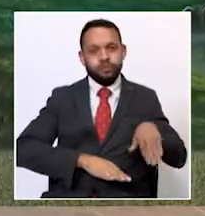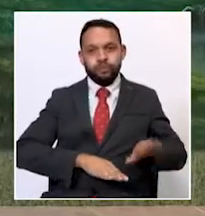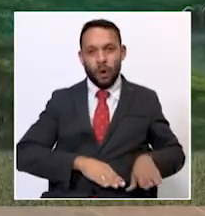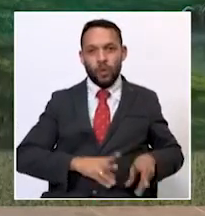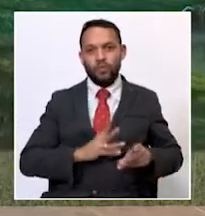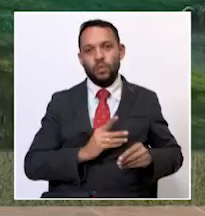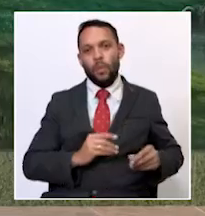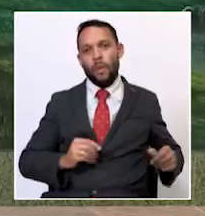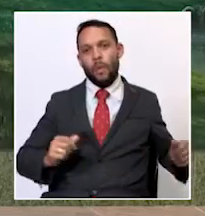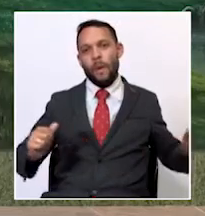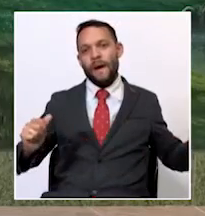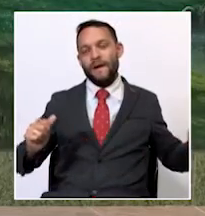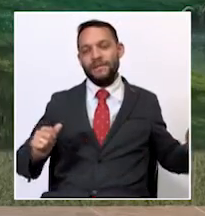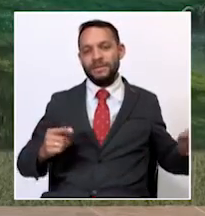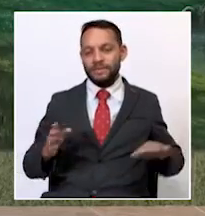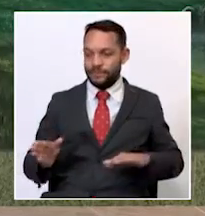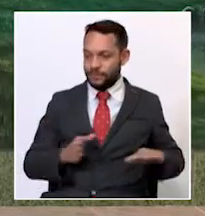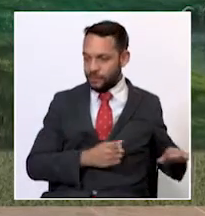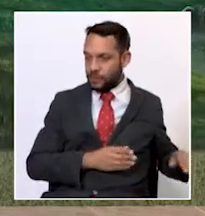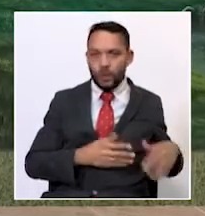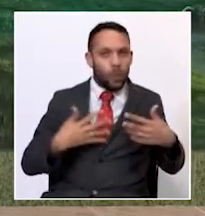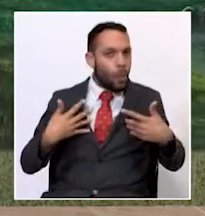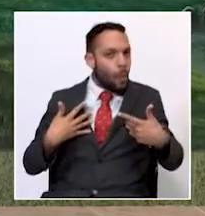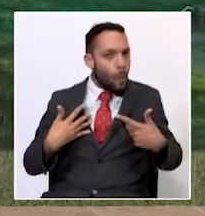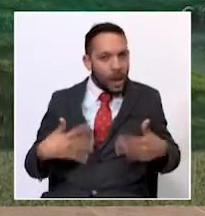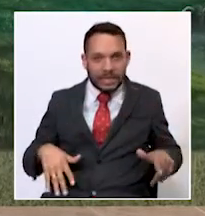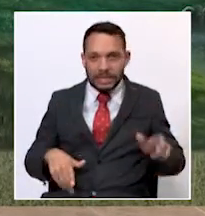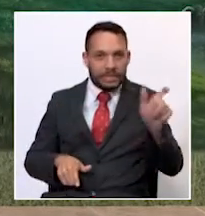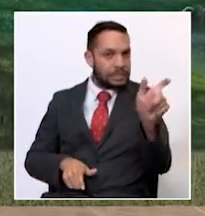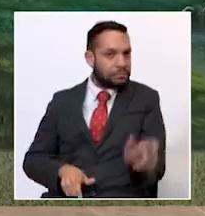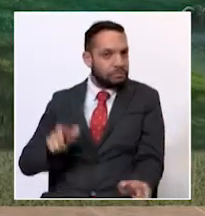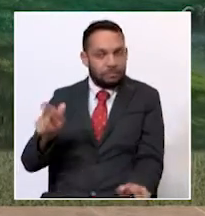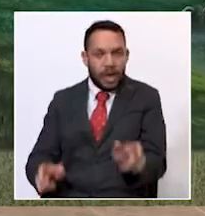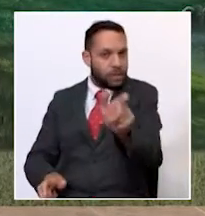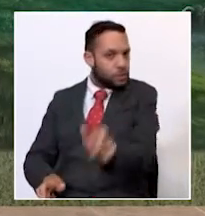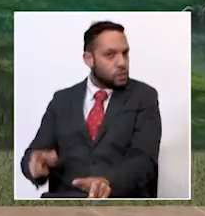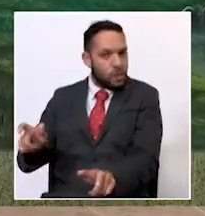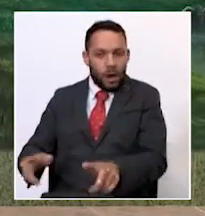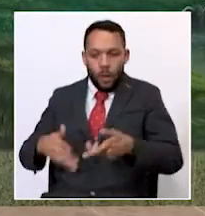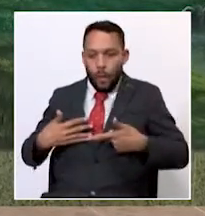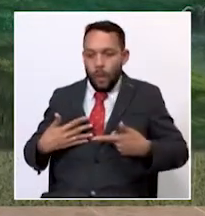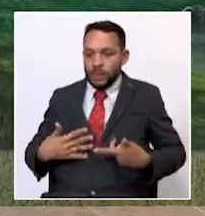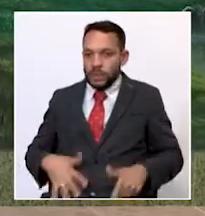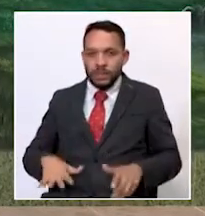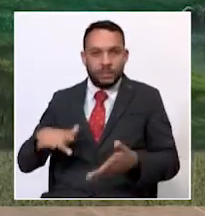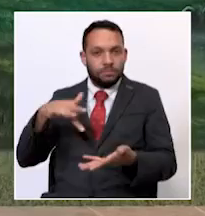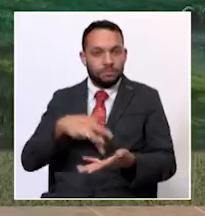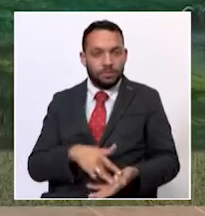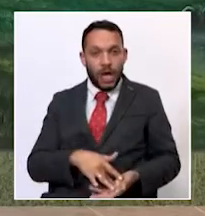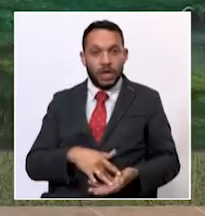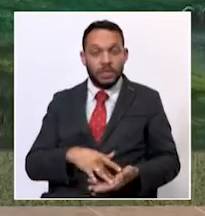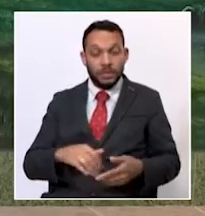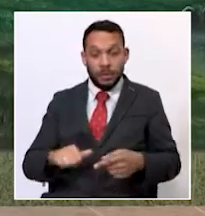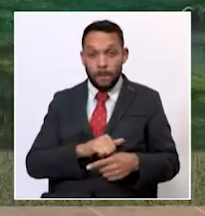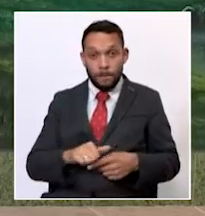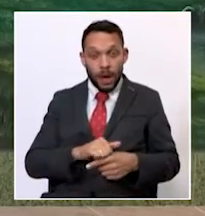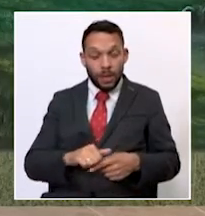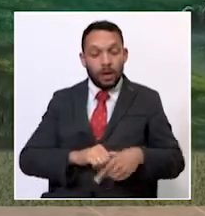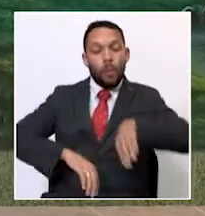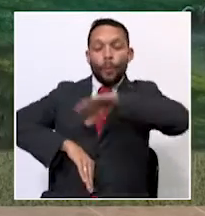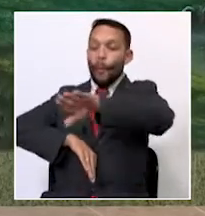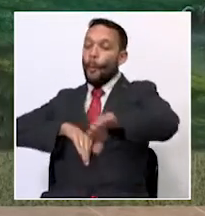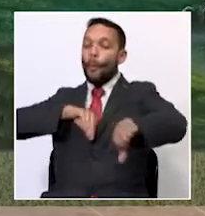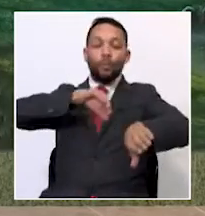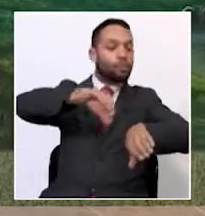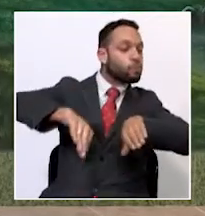son para cualquier persona, no es necesario saber nadar, no se trata de eso, no es un ejercicio acuático. Hemos